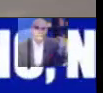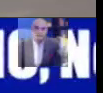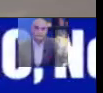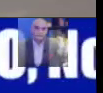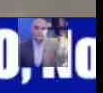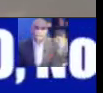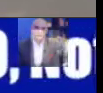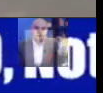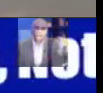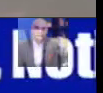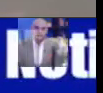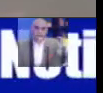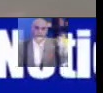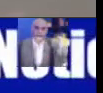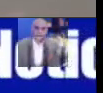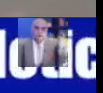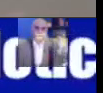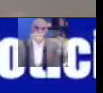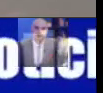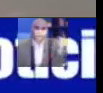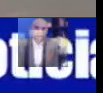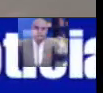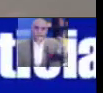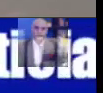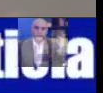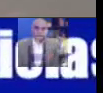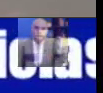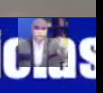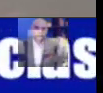reformas constitucionales. Tan no lo entienden.